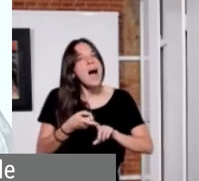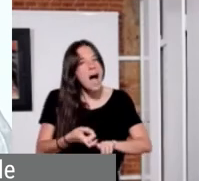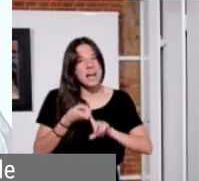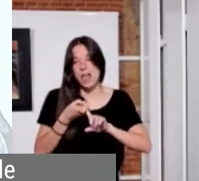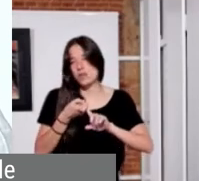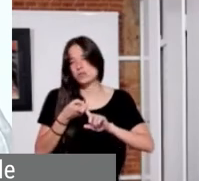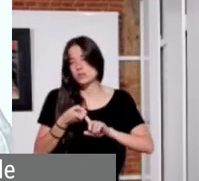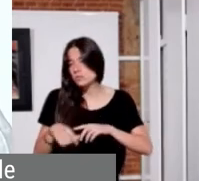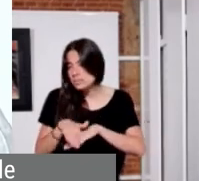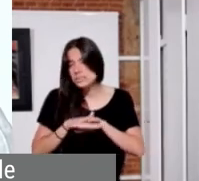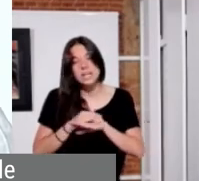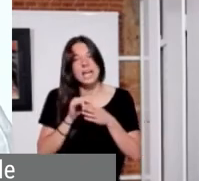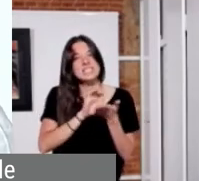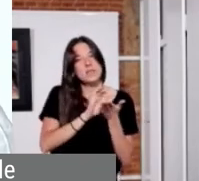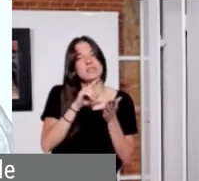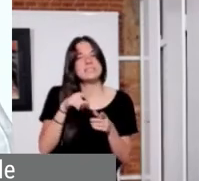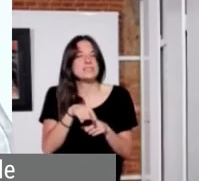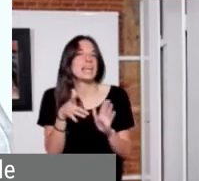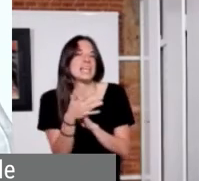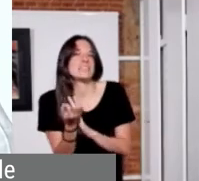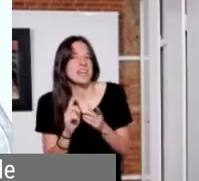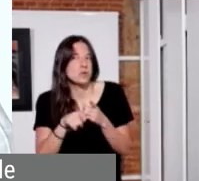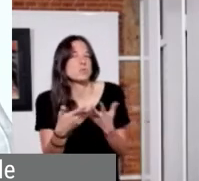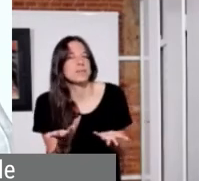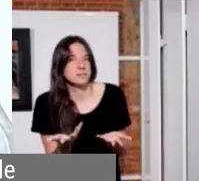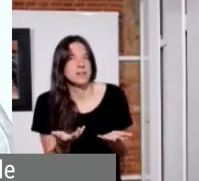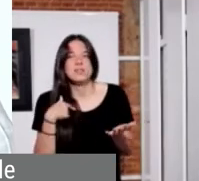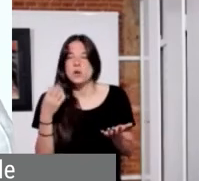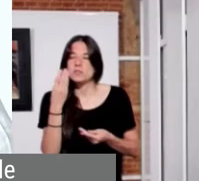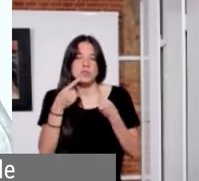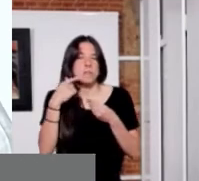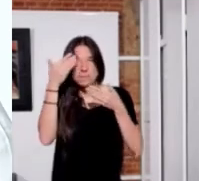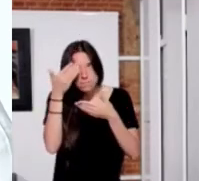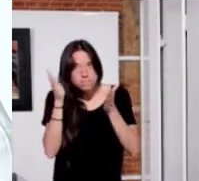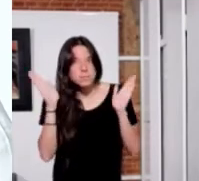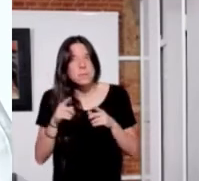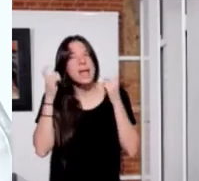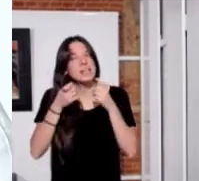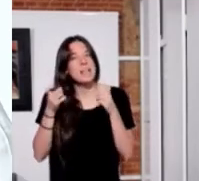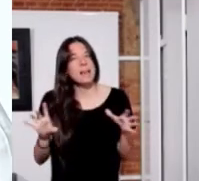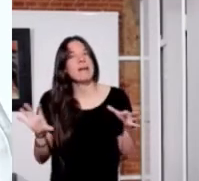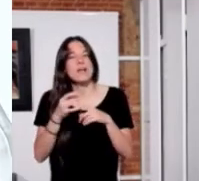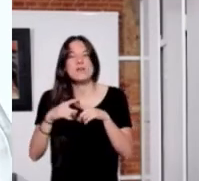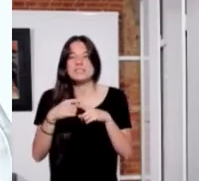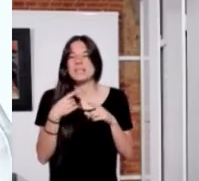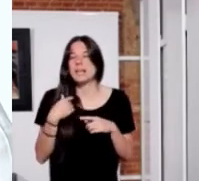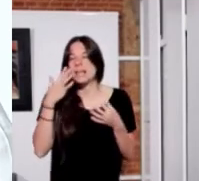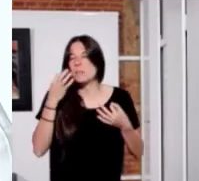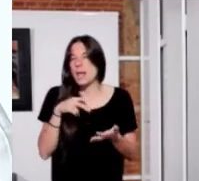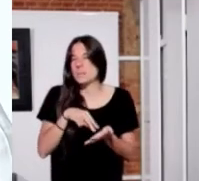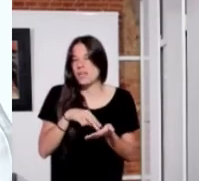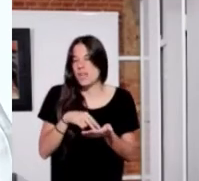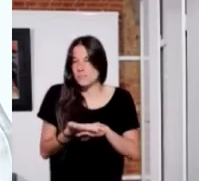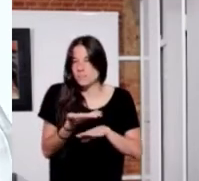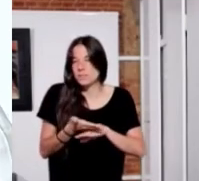eso conlleva. Y yo creo que hay que levantar la vista para encajar con aquellos que nos fundamentó en nuestra presencia. No